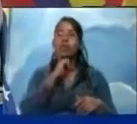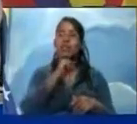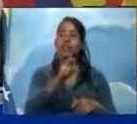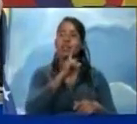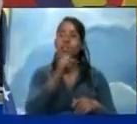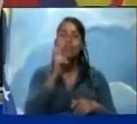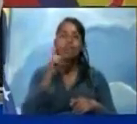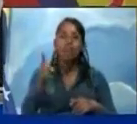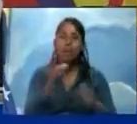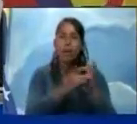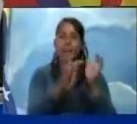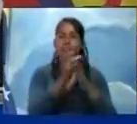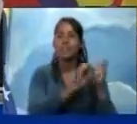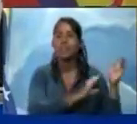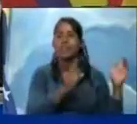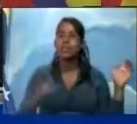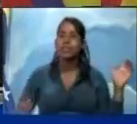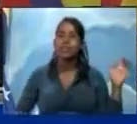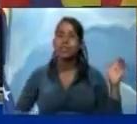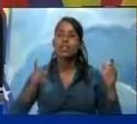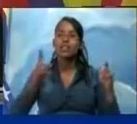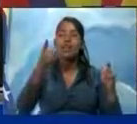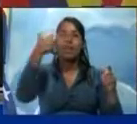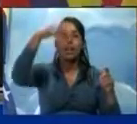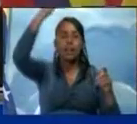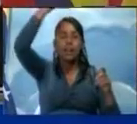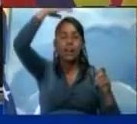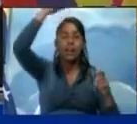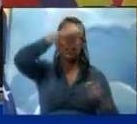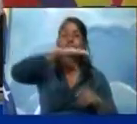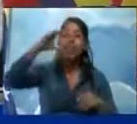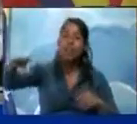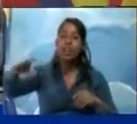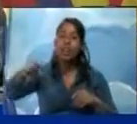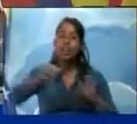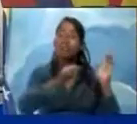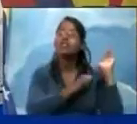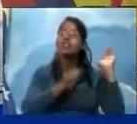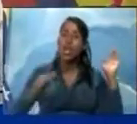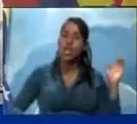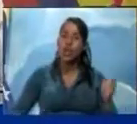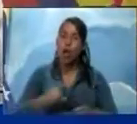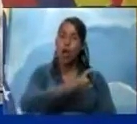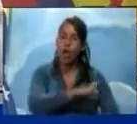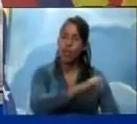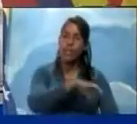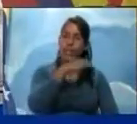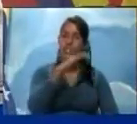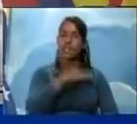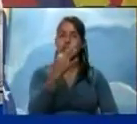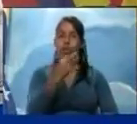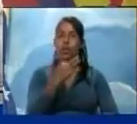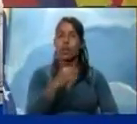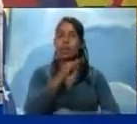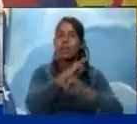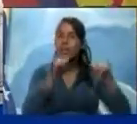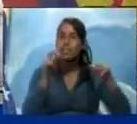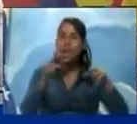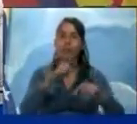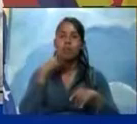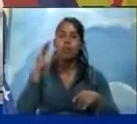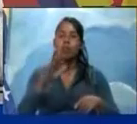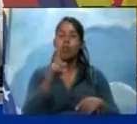se llama Jesucristo, el rey de reyes y señor de señores. Ya él